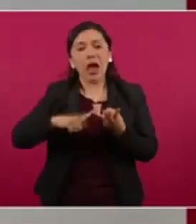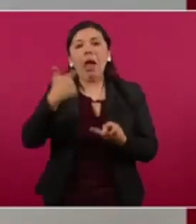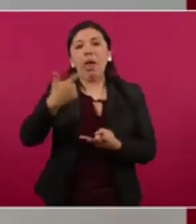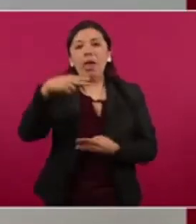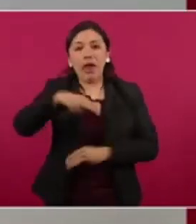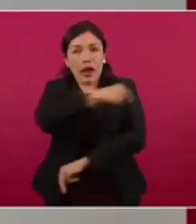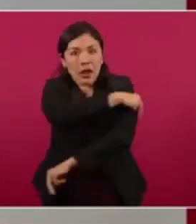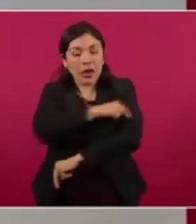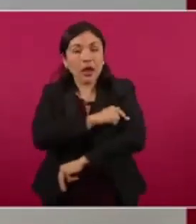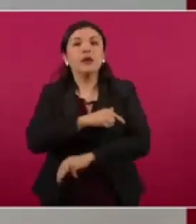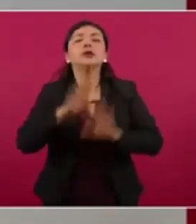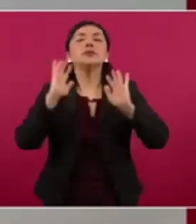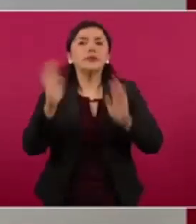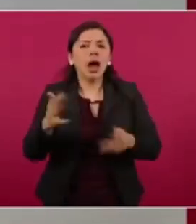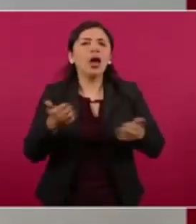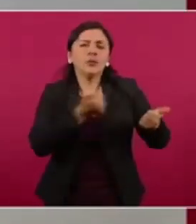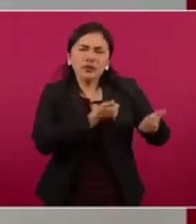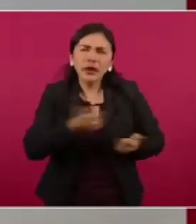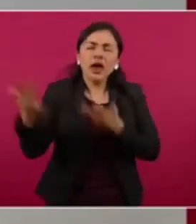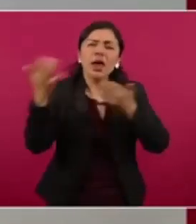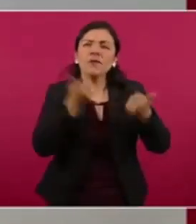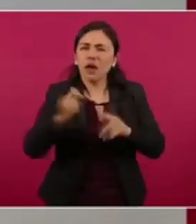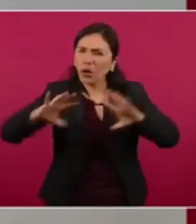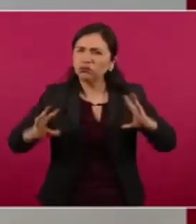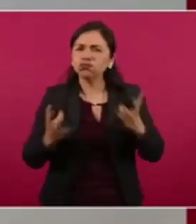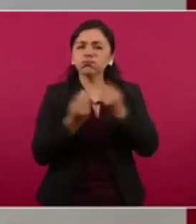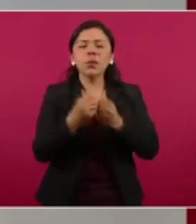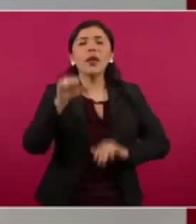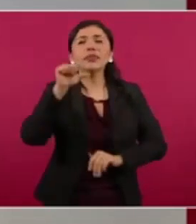Nacional, se ha distribuido un total de